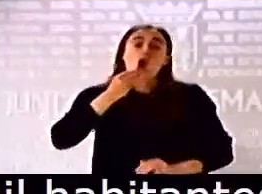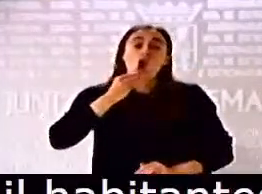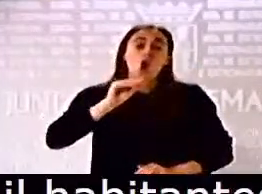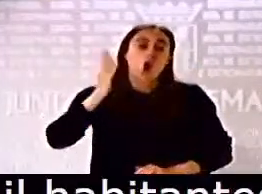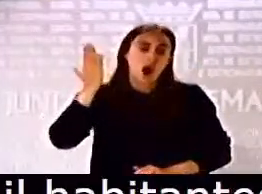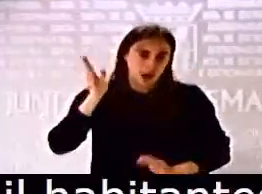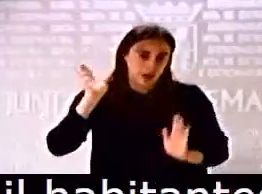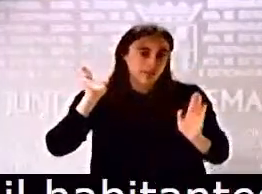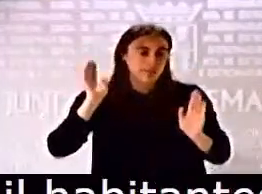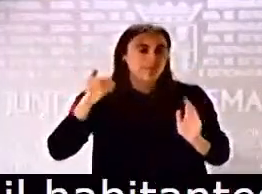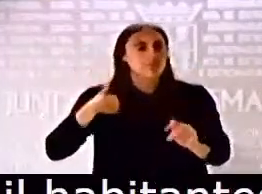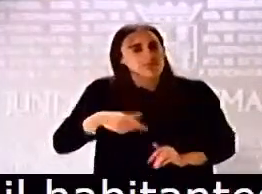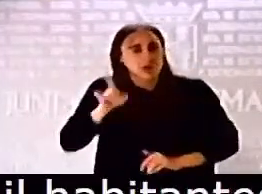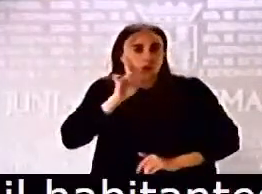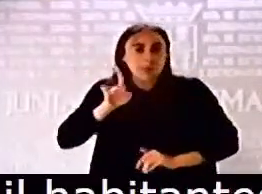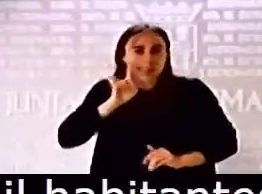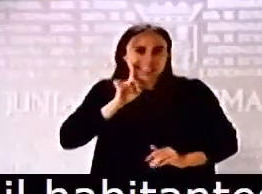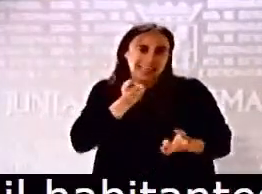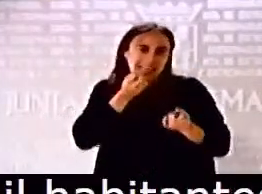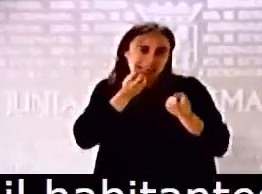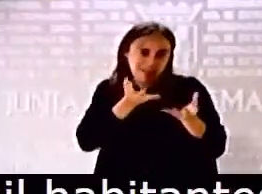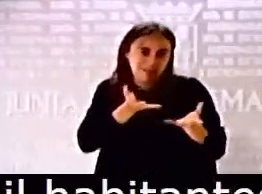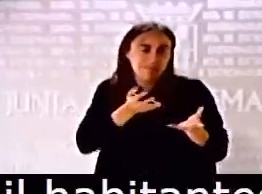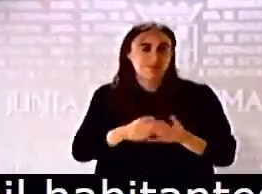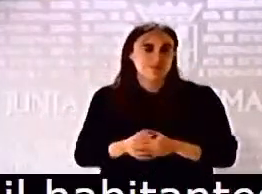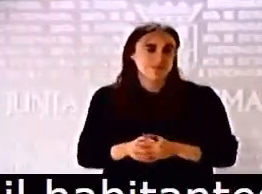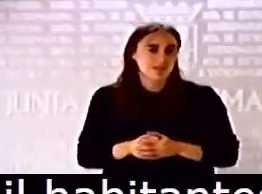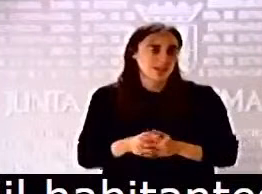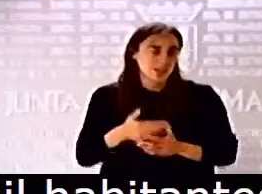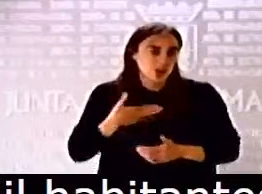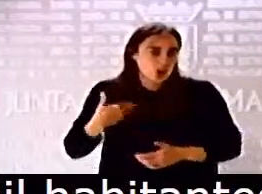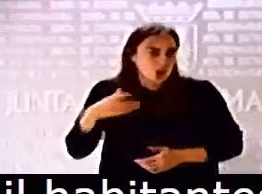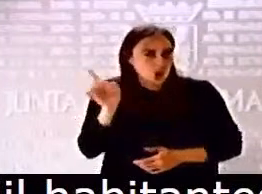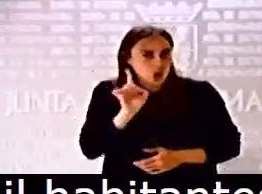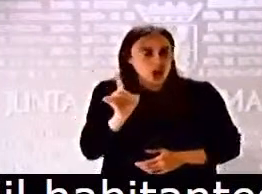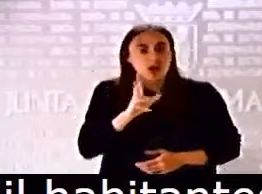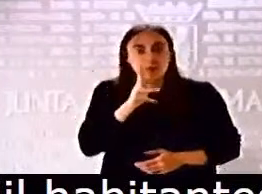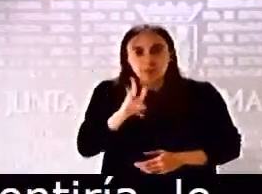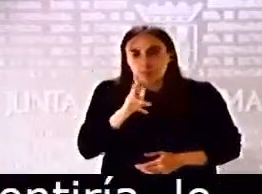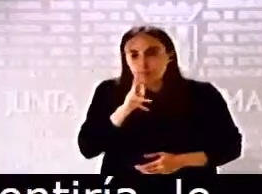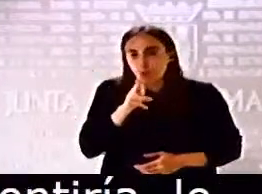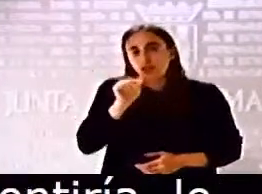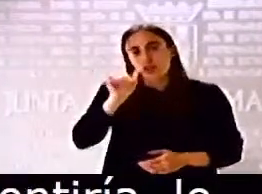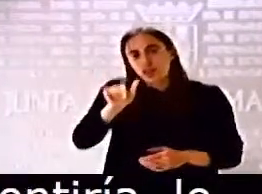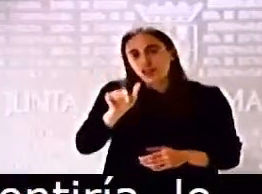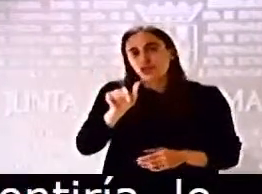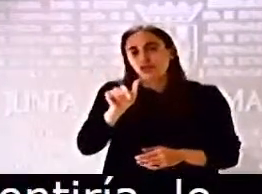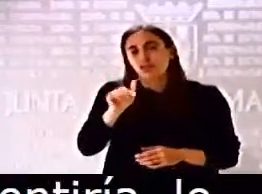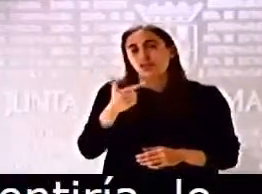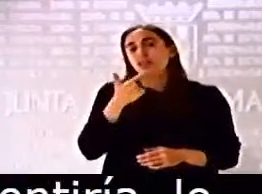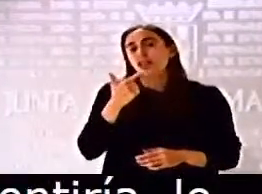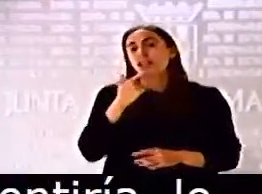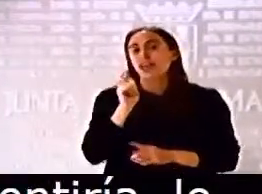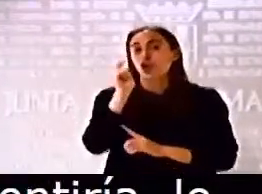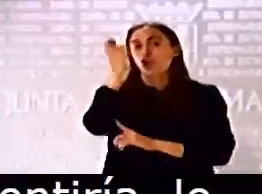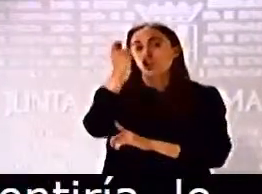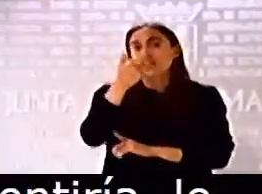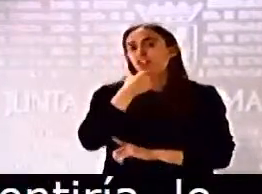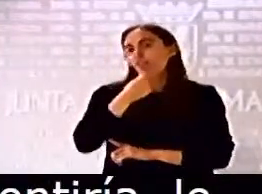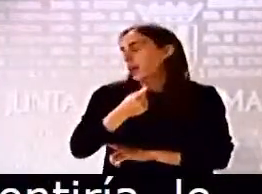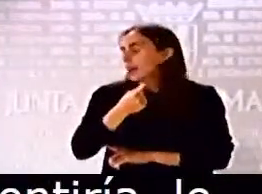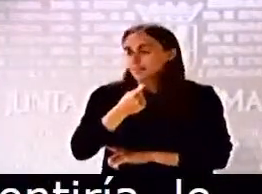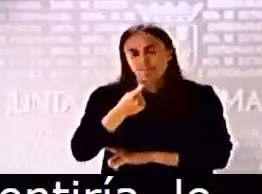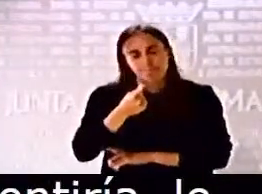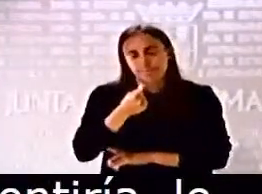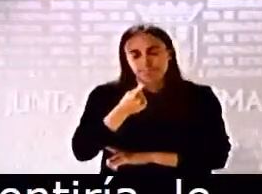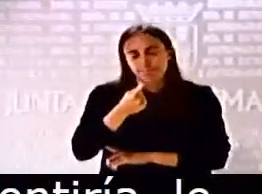mentiría a la sociedad si le digo que esto podemos conseguirlo con facilidad,